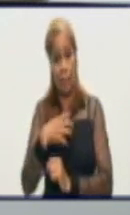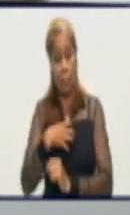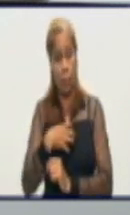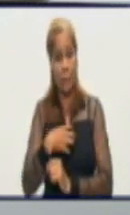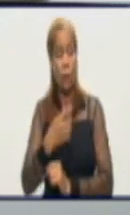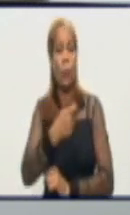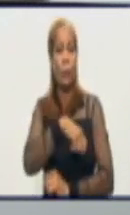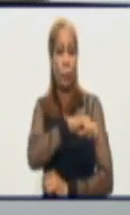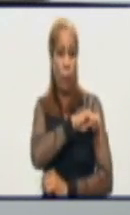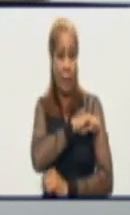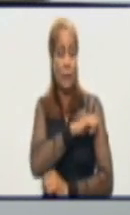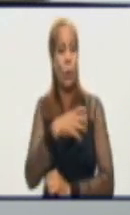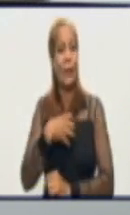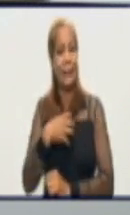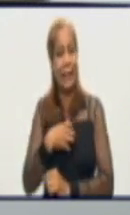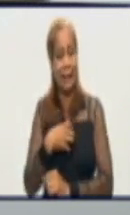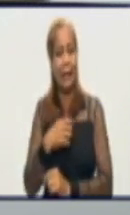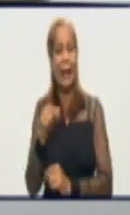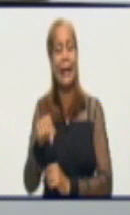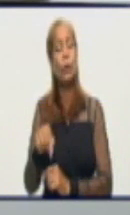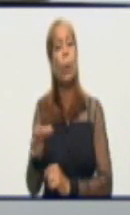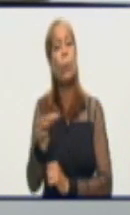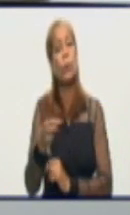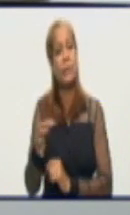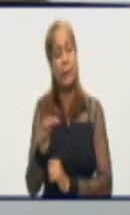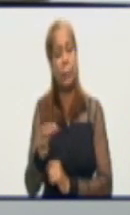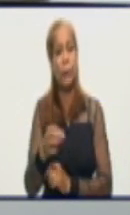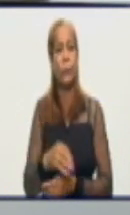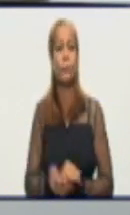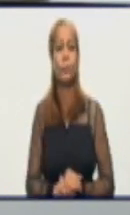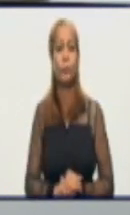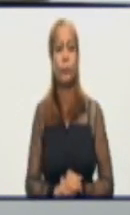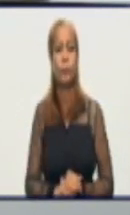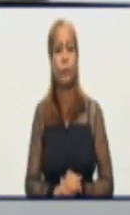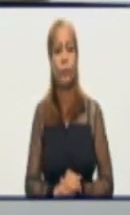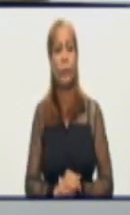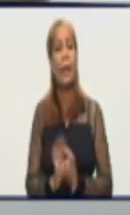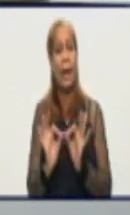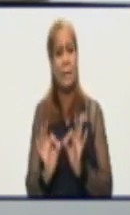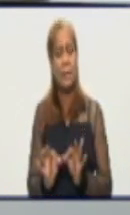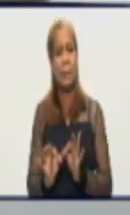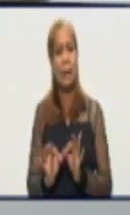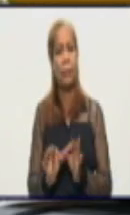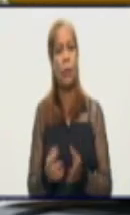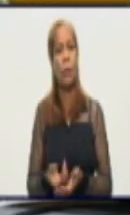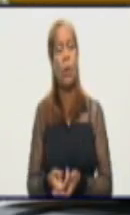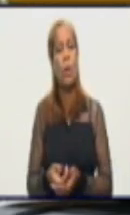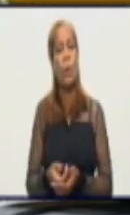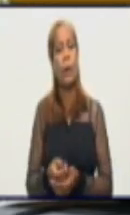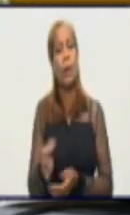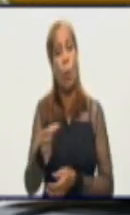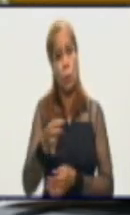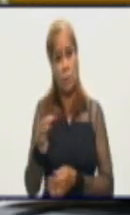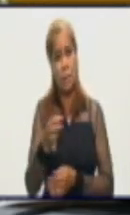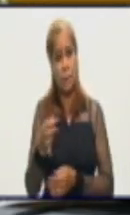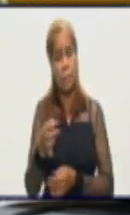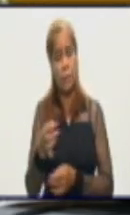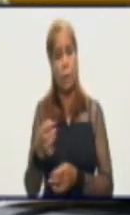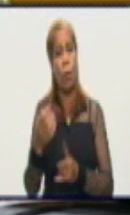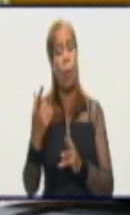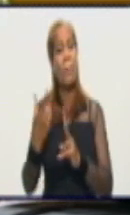incluso la capital provincial. Sí, efectivamente los territorios, además de Bayamo, que sigue